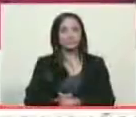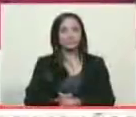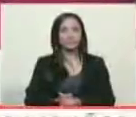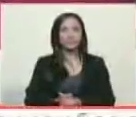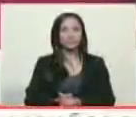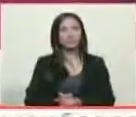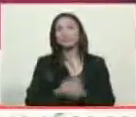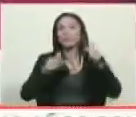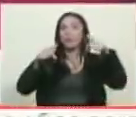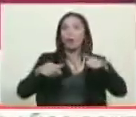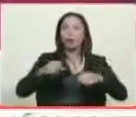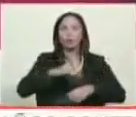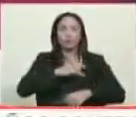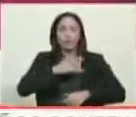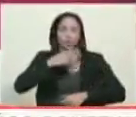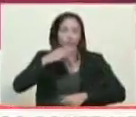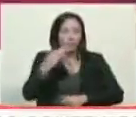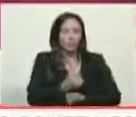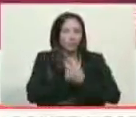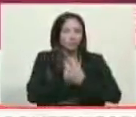Y hoy me siento en verdad,